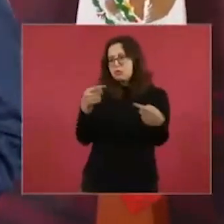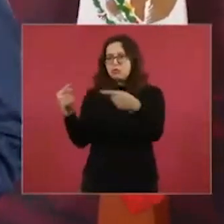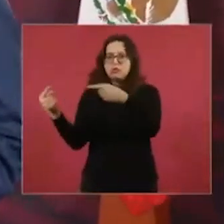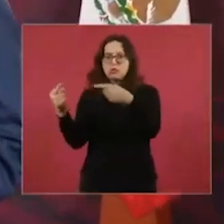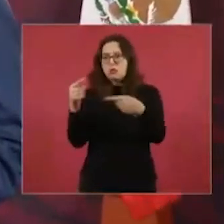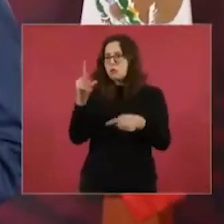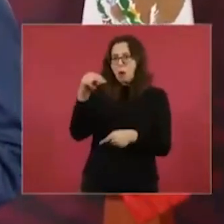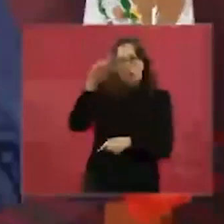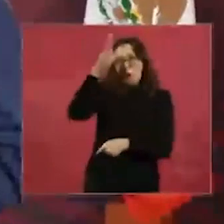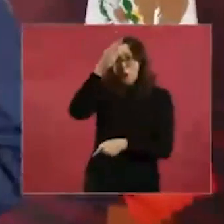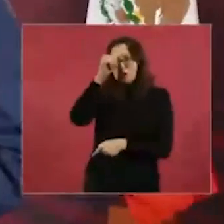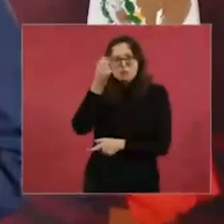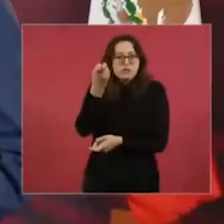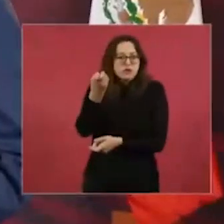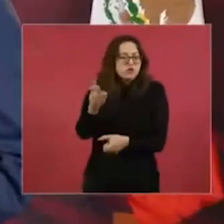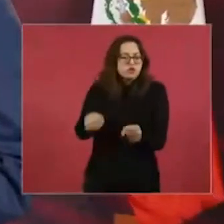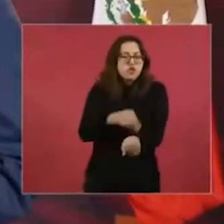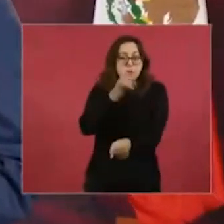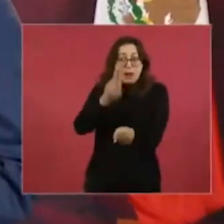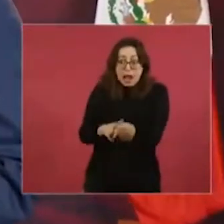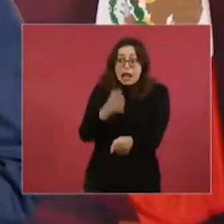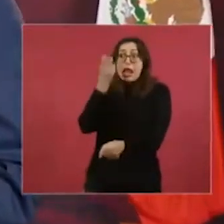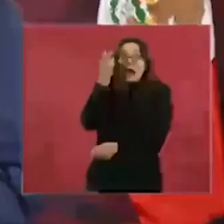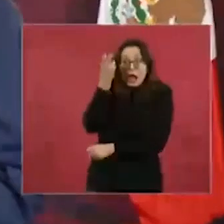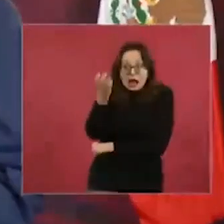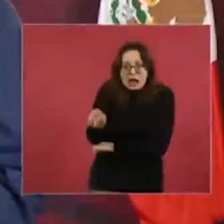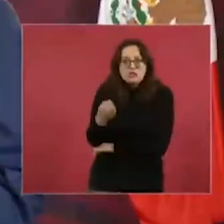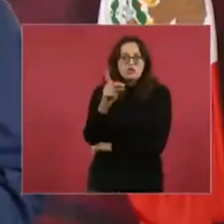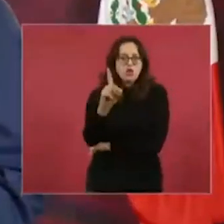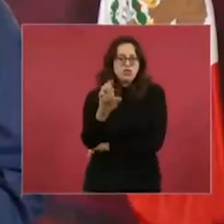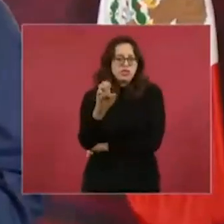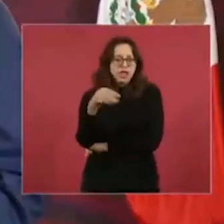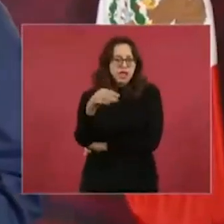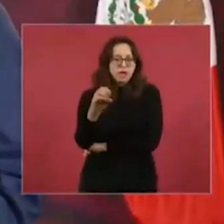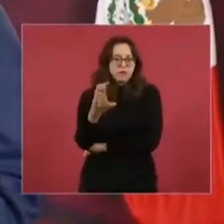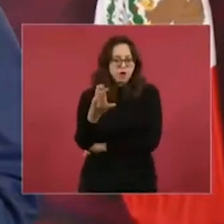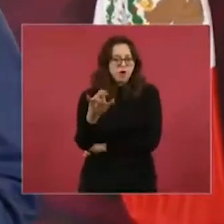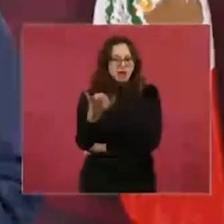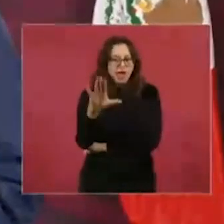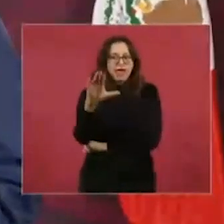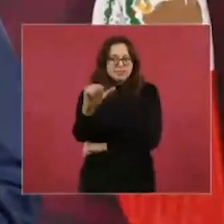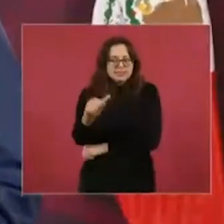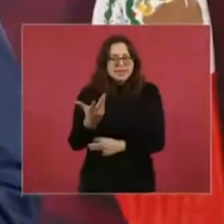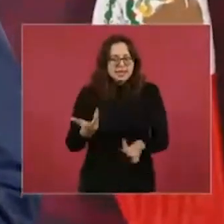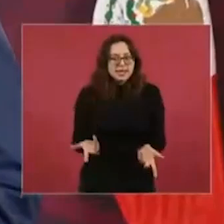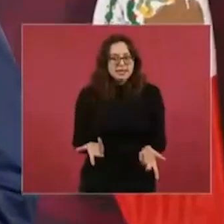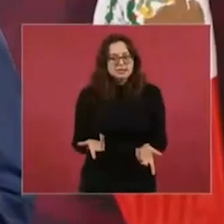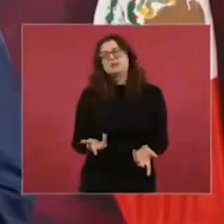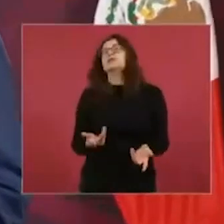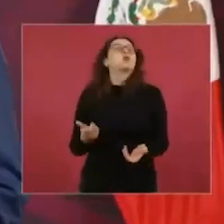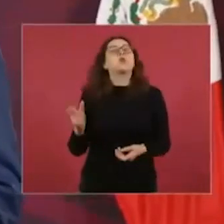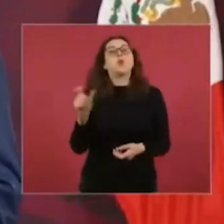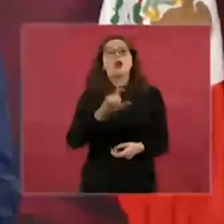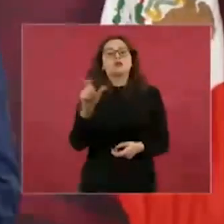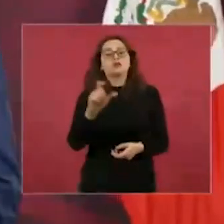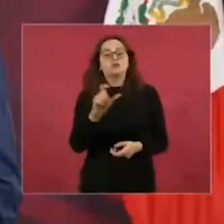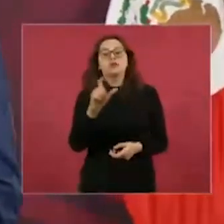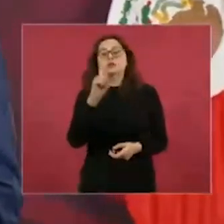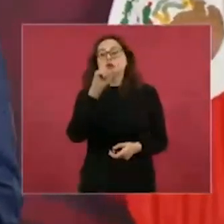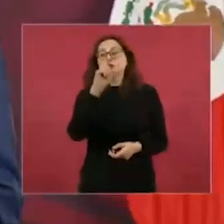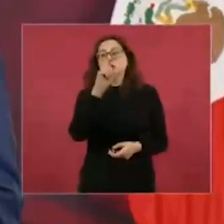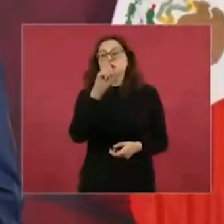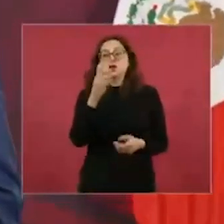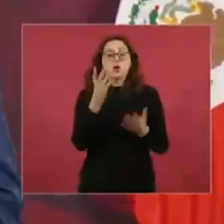que a partir del primero de enero pues estará aumentando de nueva cuenta. Esto pues para justicia social,